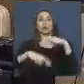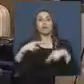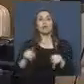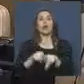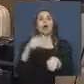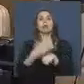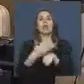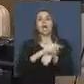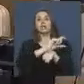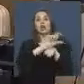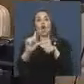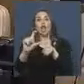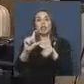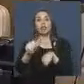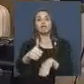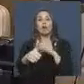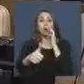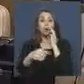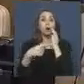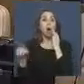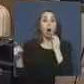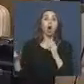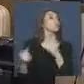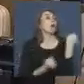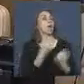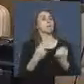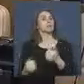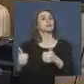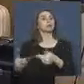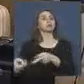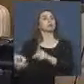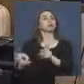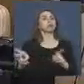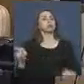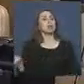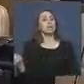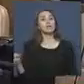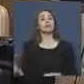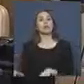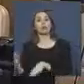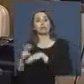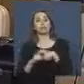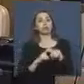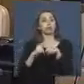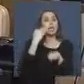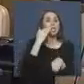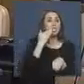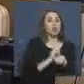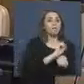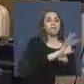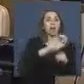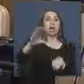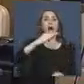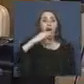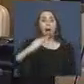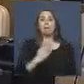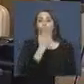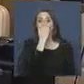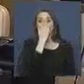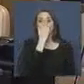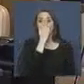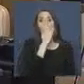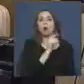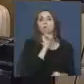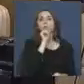colectiveros que me parece muy bien, con otras áreas del quehacer económico del país, porque ellos transportan a nuestros niños en el campo y tienen de repente furgones que no los pueden